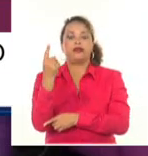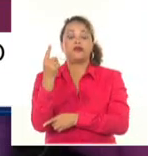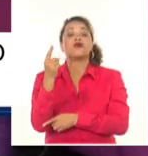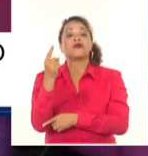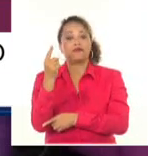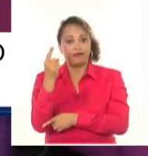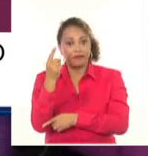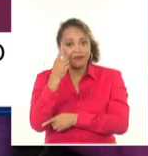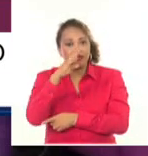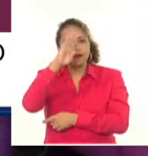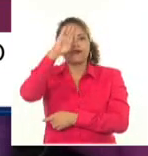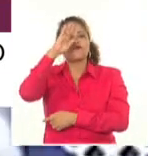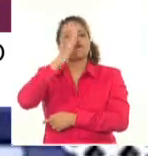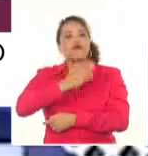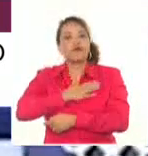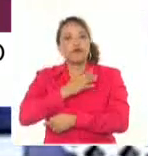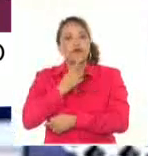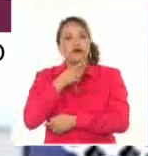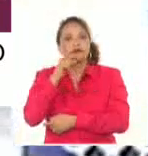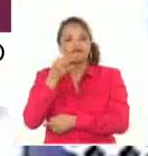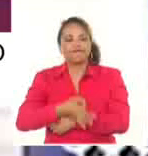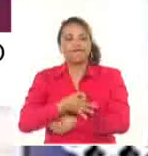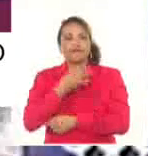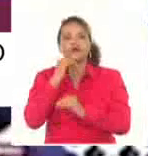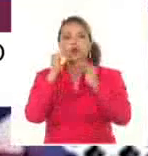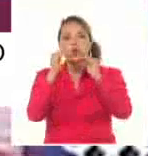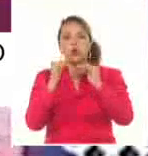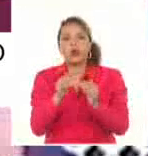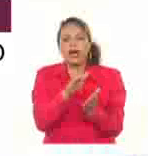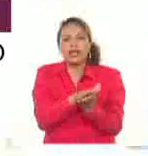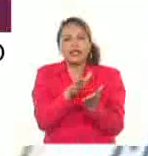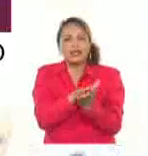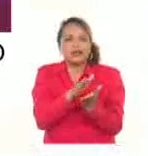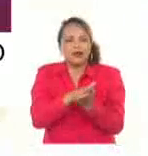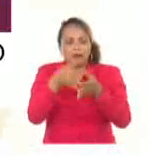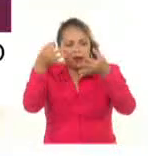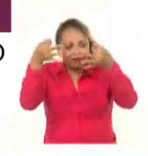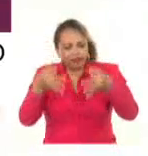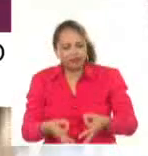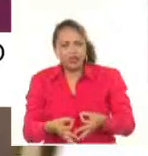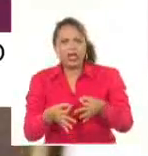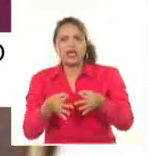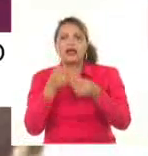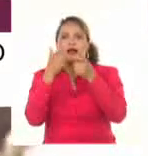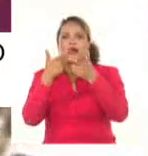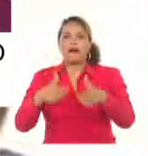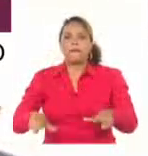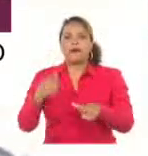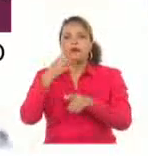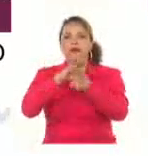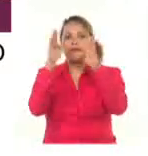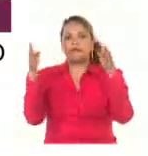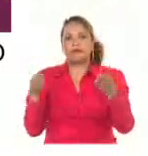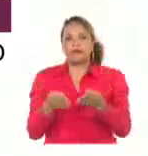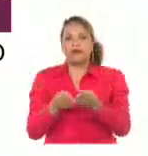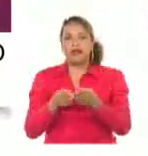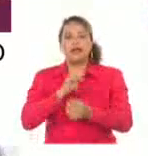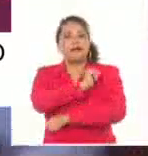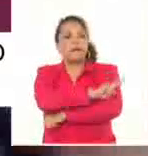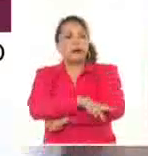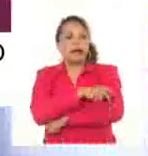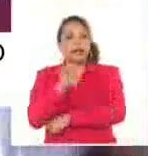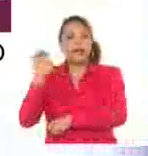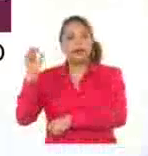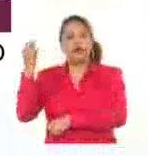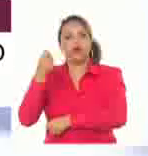dudas, son estos lugares reservados solo para verdaderas potencias mundiales, países con economías